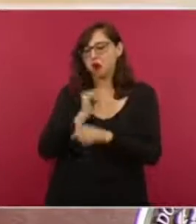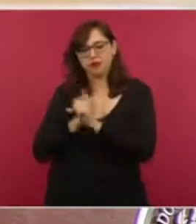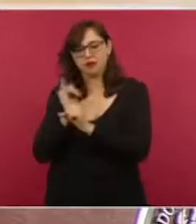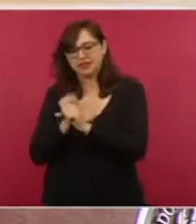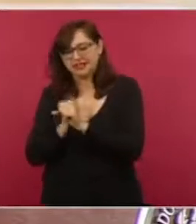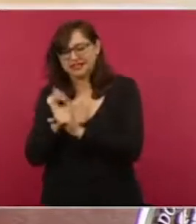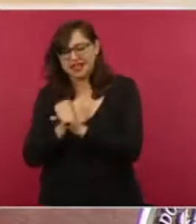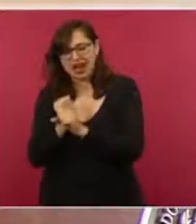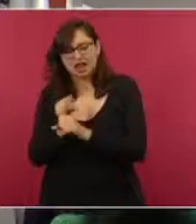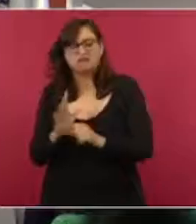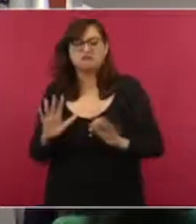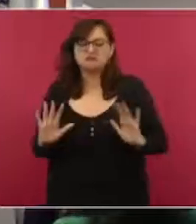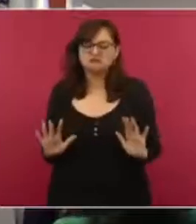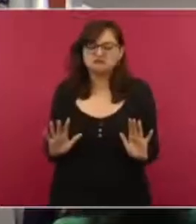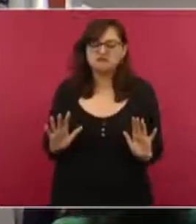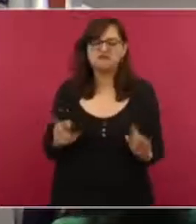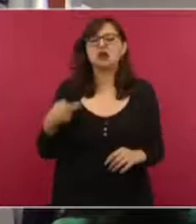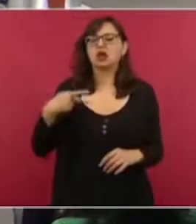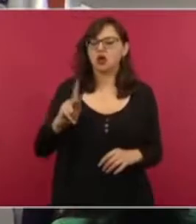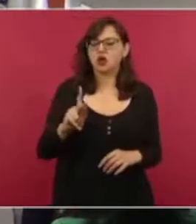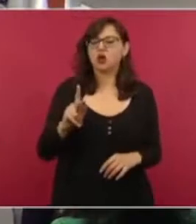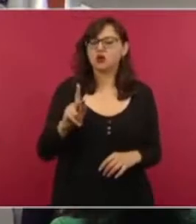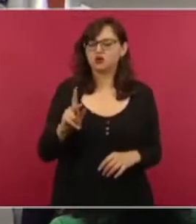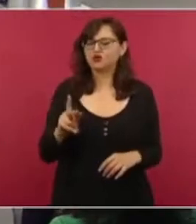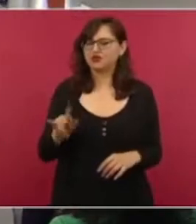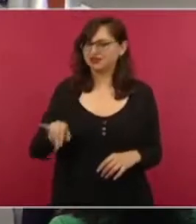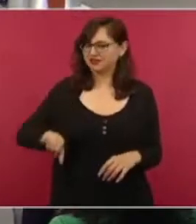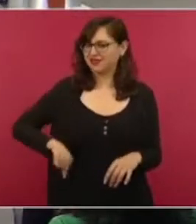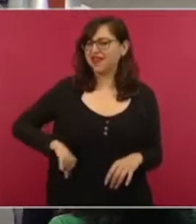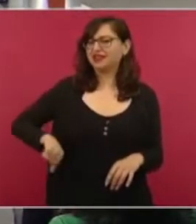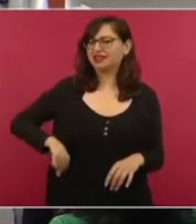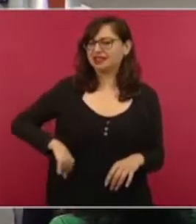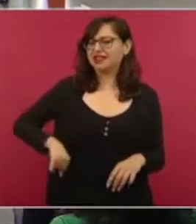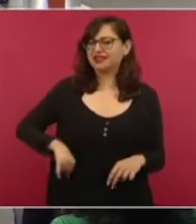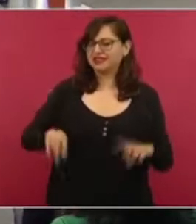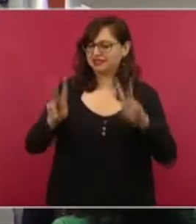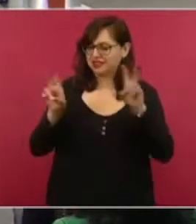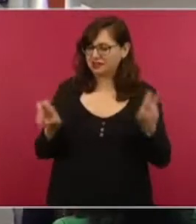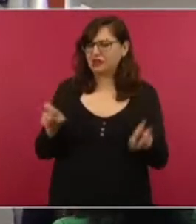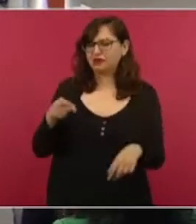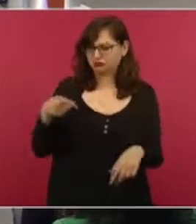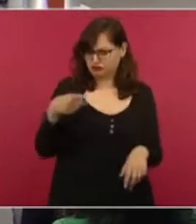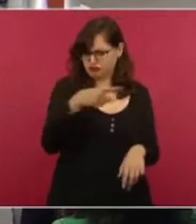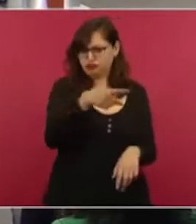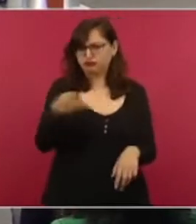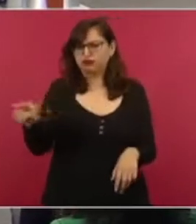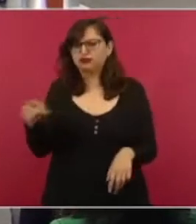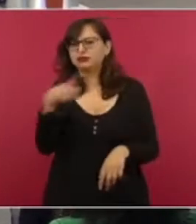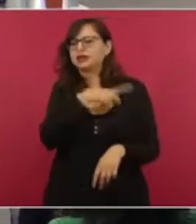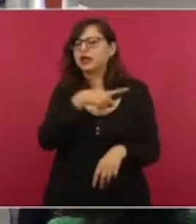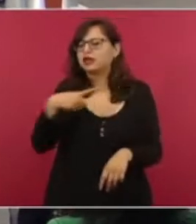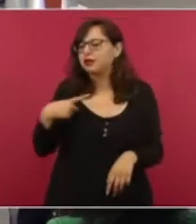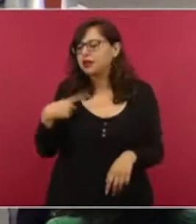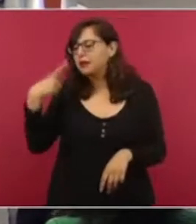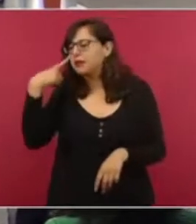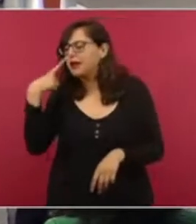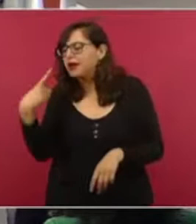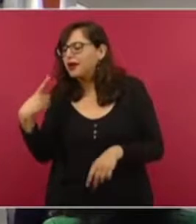debemos ayudar todo, que se analice ese tipo de